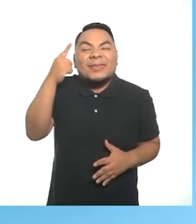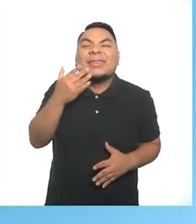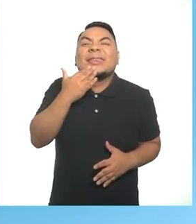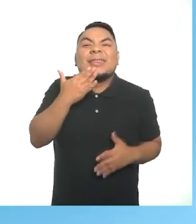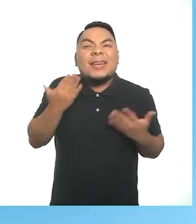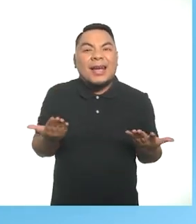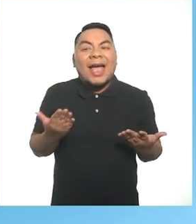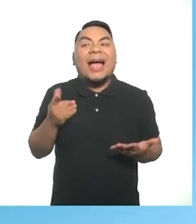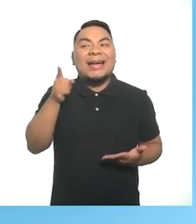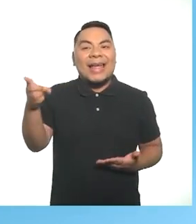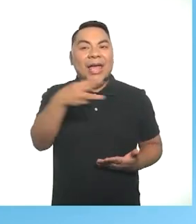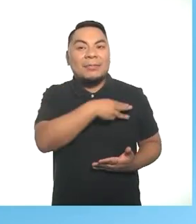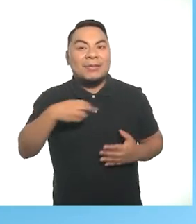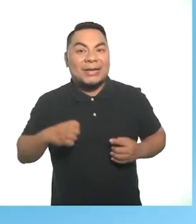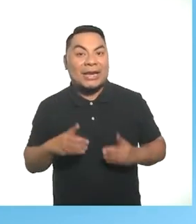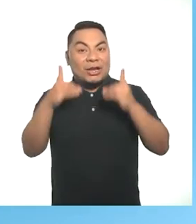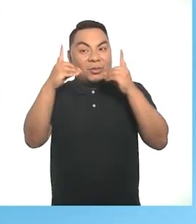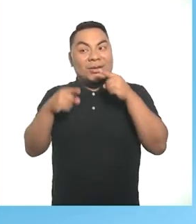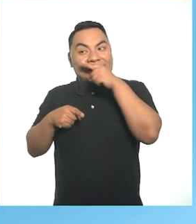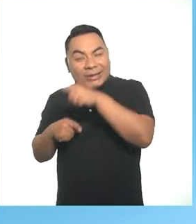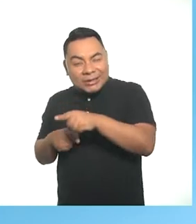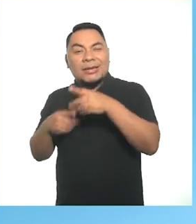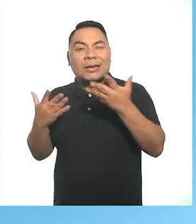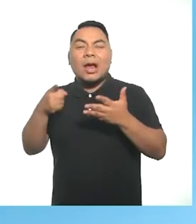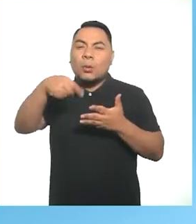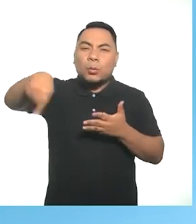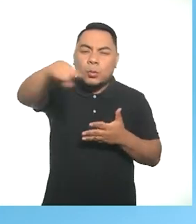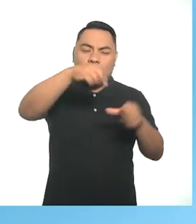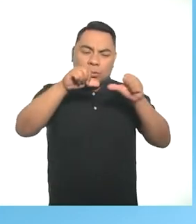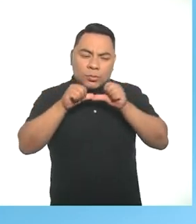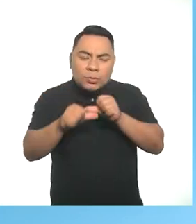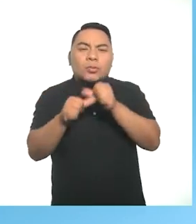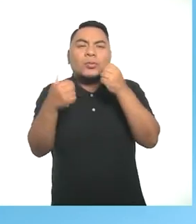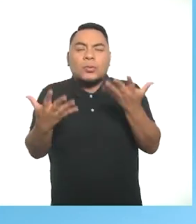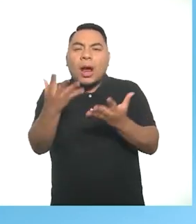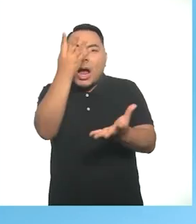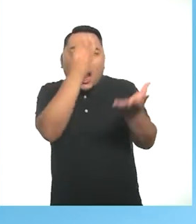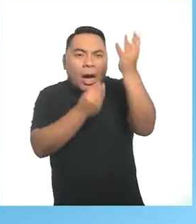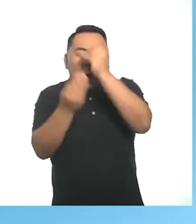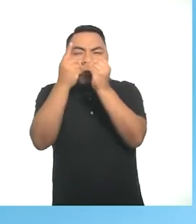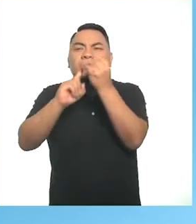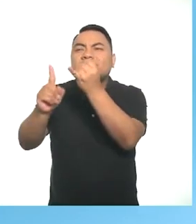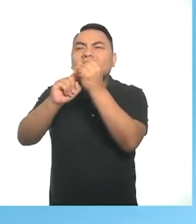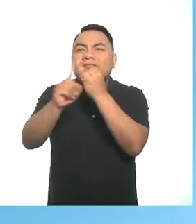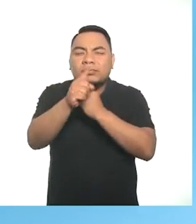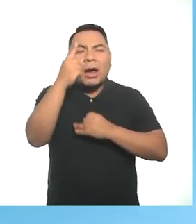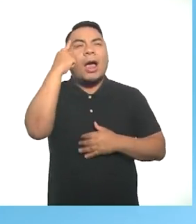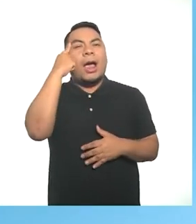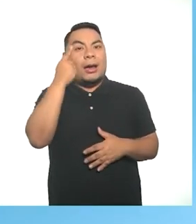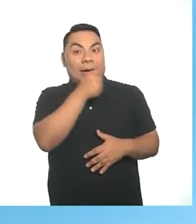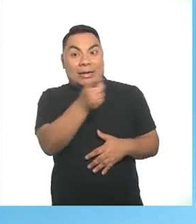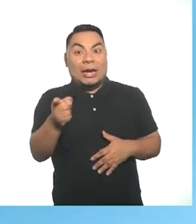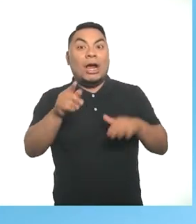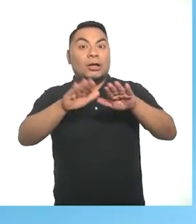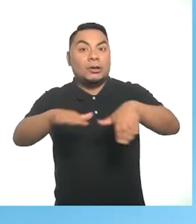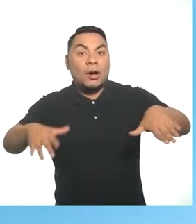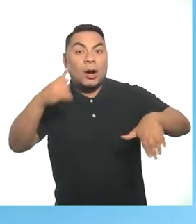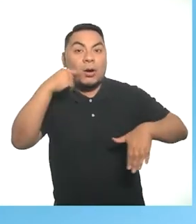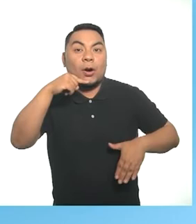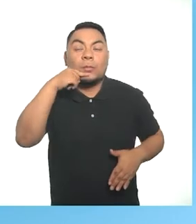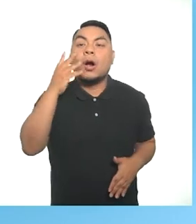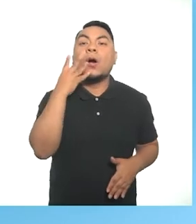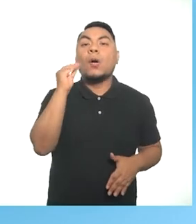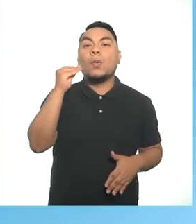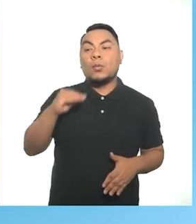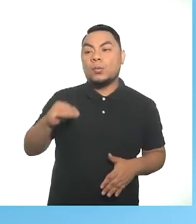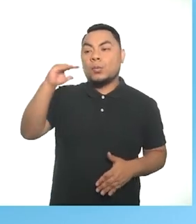una iniciativa del Ministerio de Educación para continuar con el desarrollo de habilidades de niñas, niños